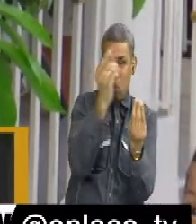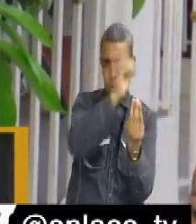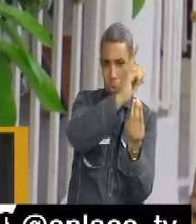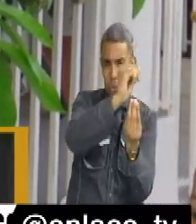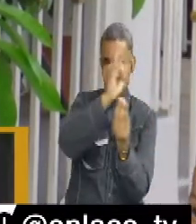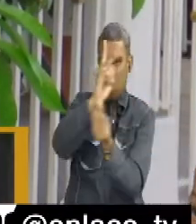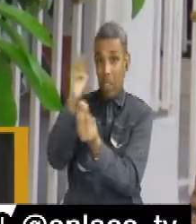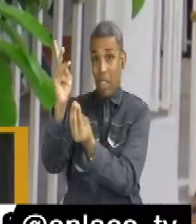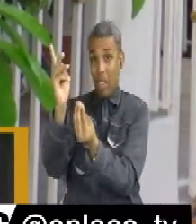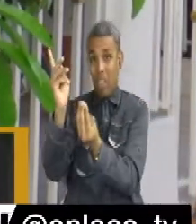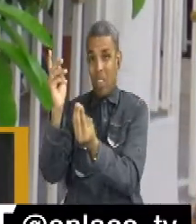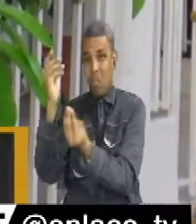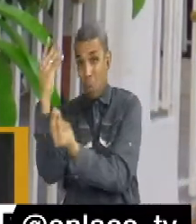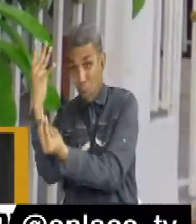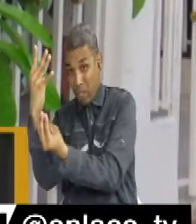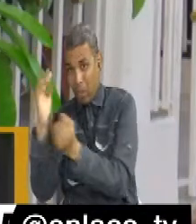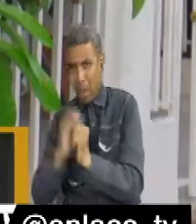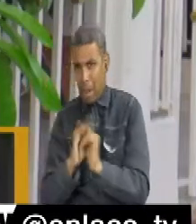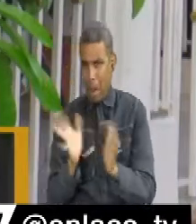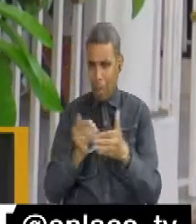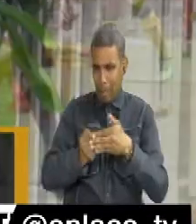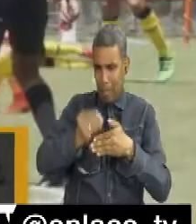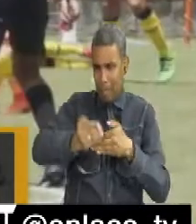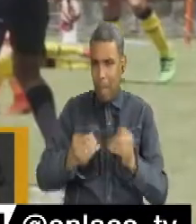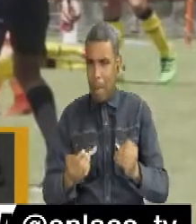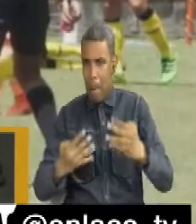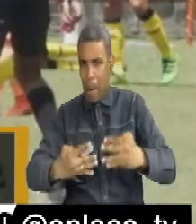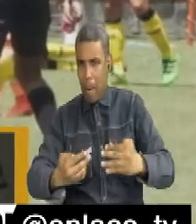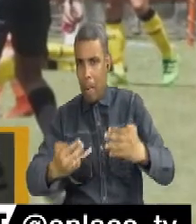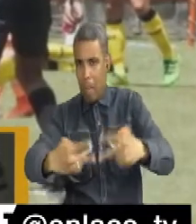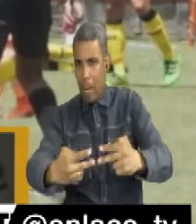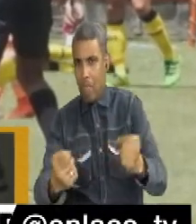todos y posteriormente clasificarán los 4 mejores.